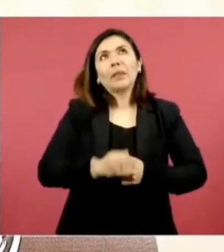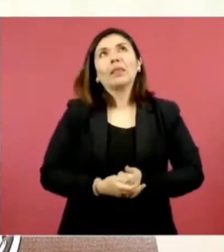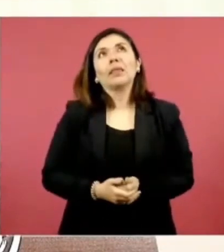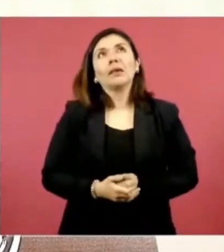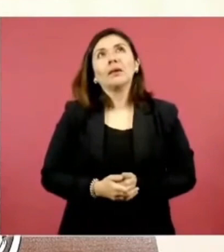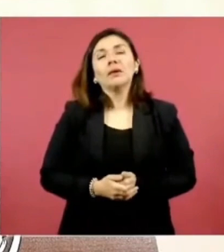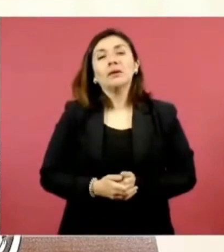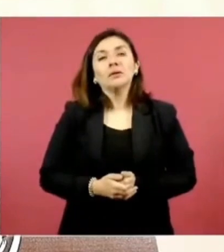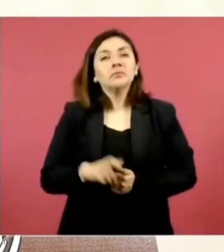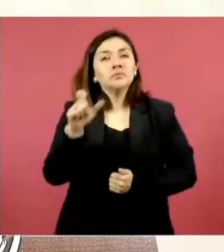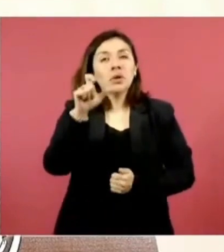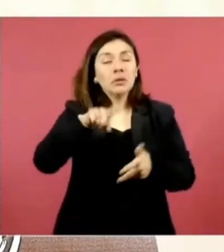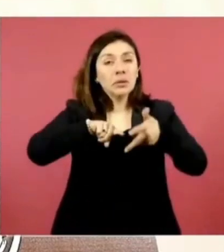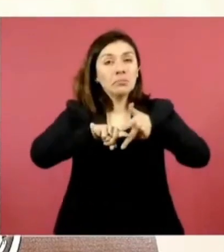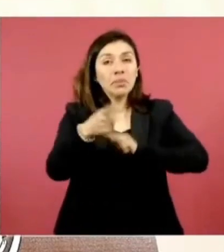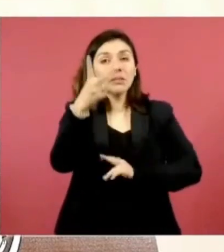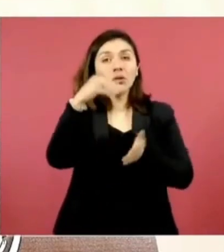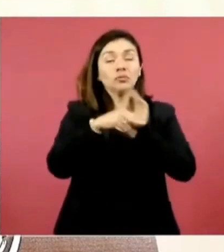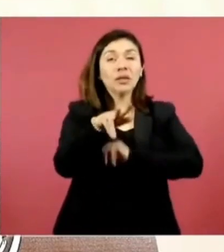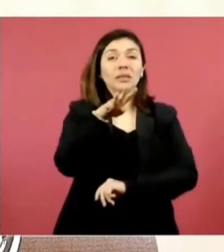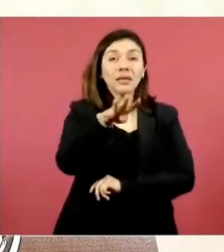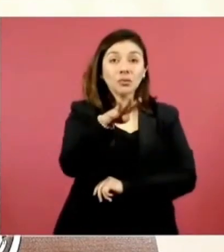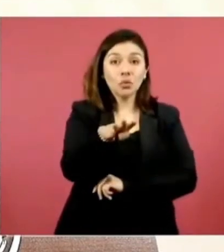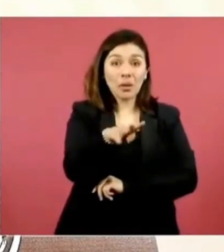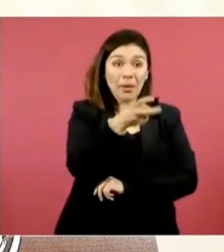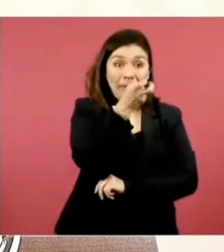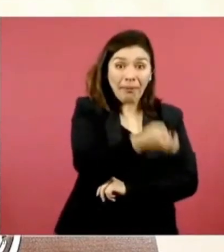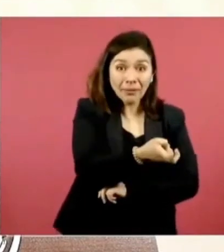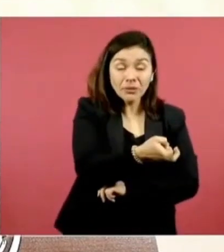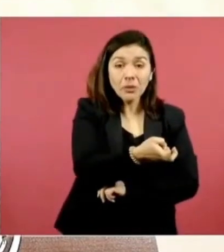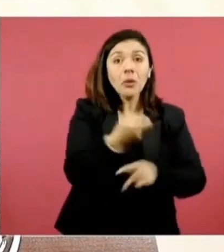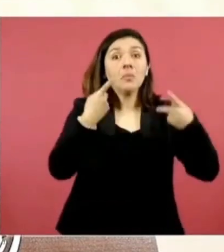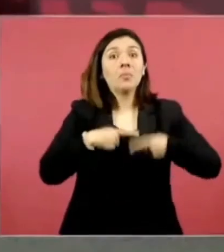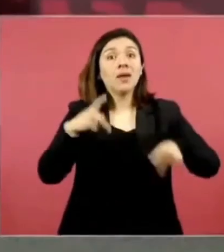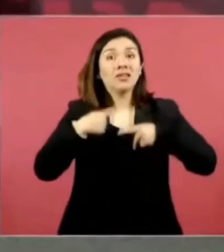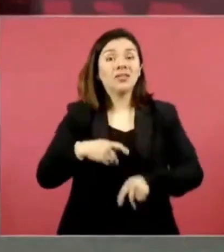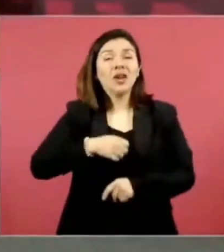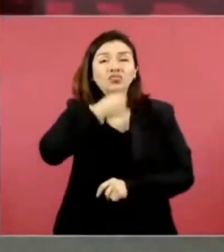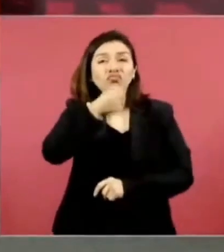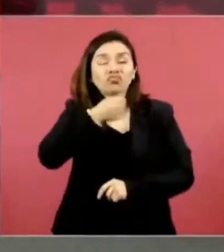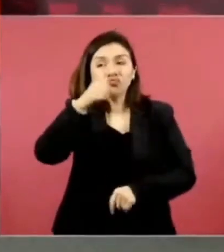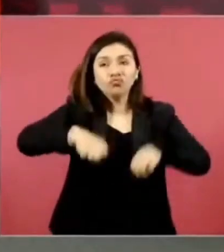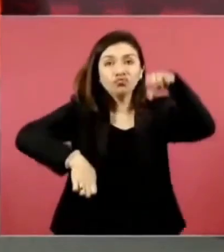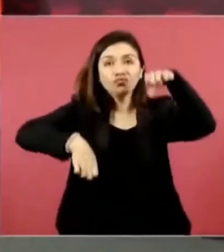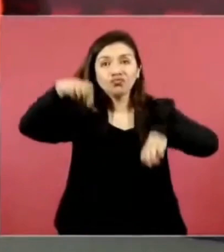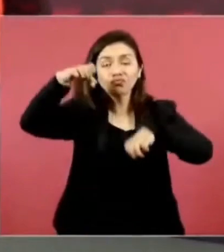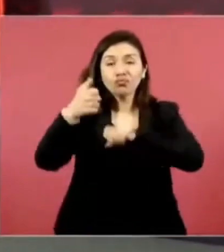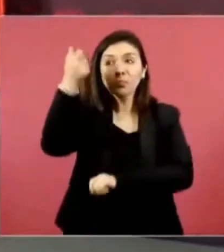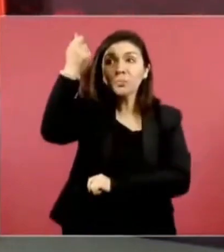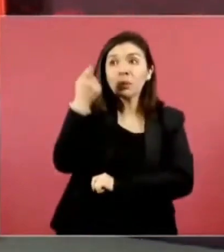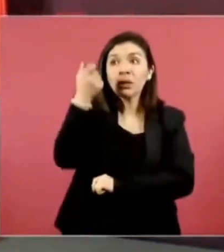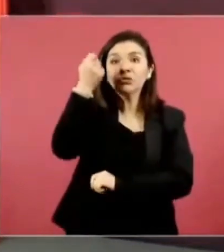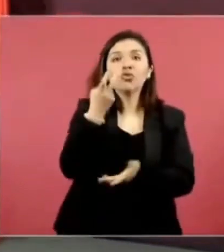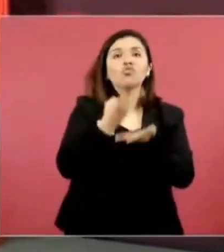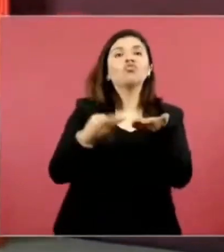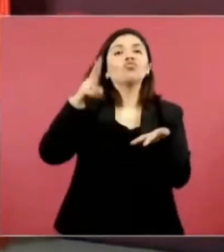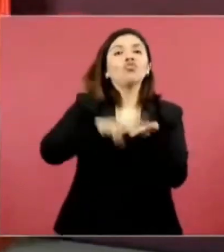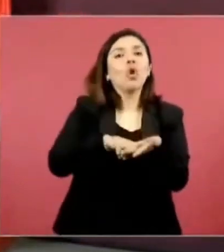principios del 19 ya los adultos mayores estaban recibiendo el doble de pensión.